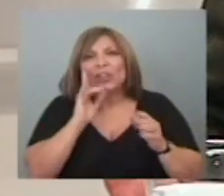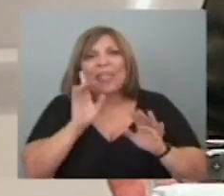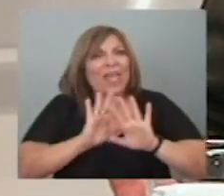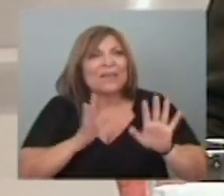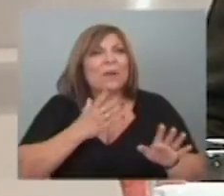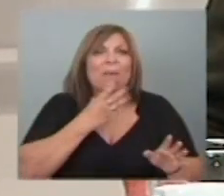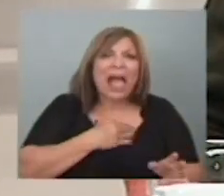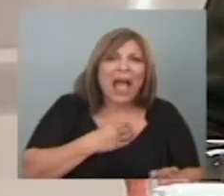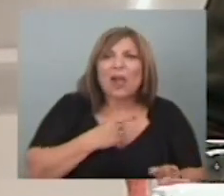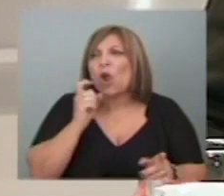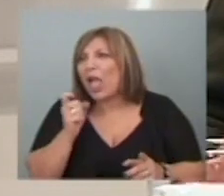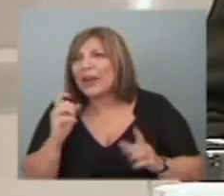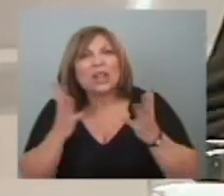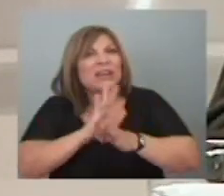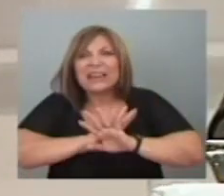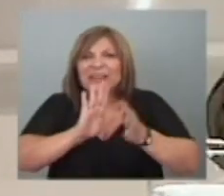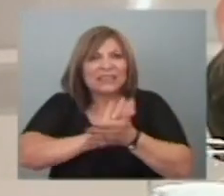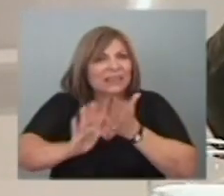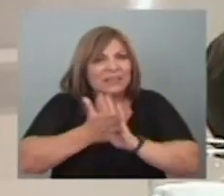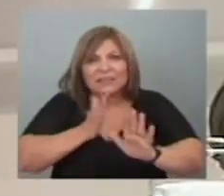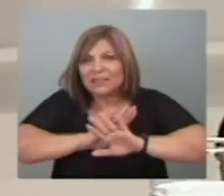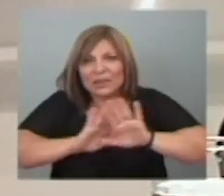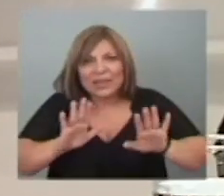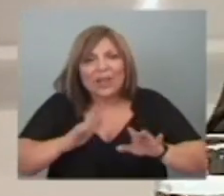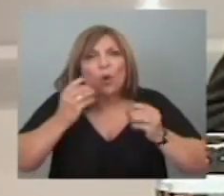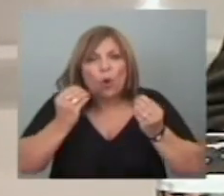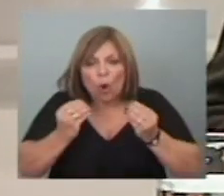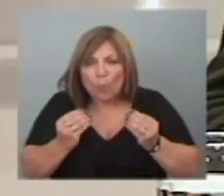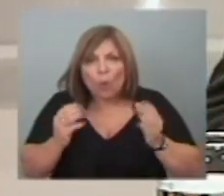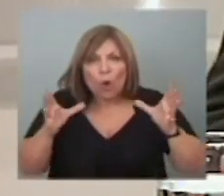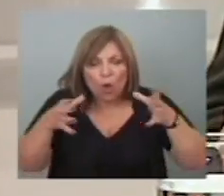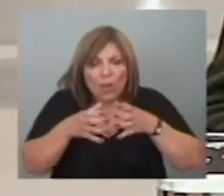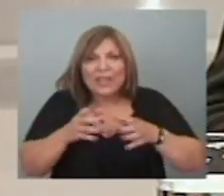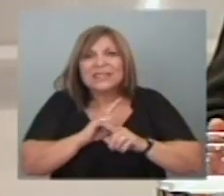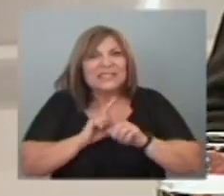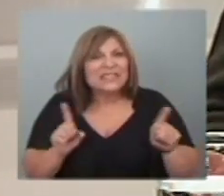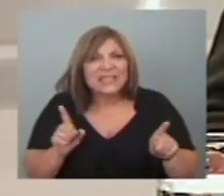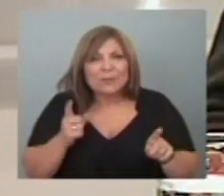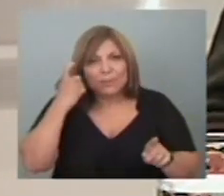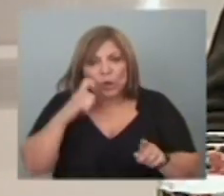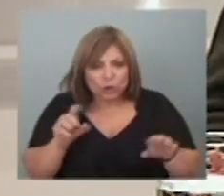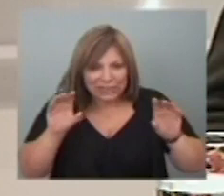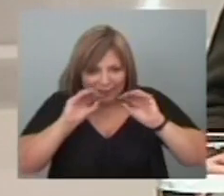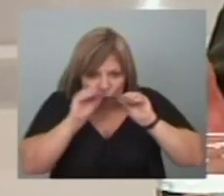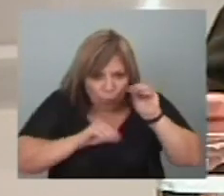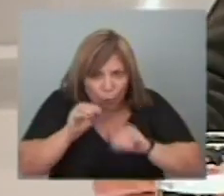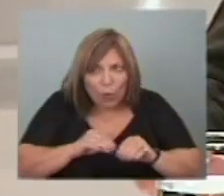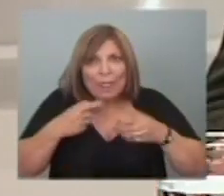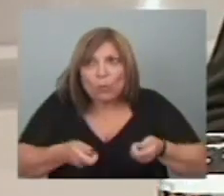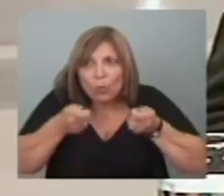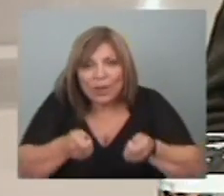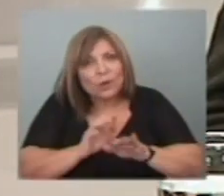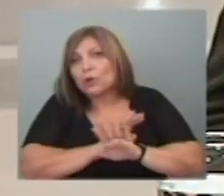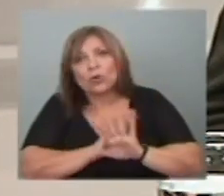gente de distintas colectividades, ubica el tema sin un proyecto cerrado. Entonces, por